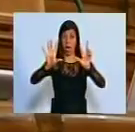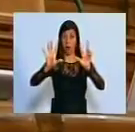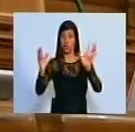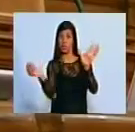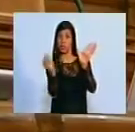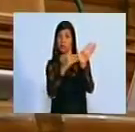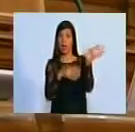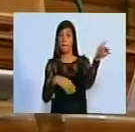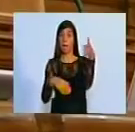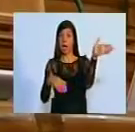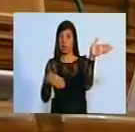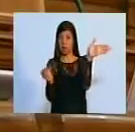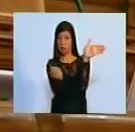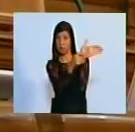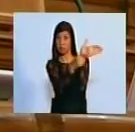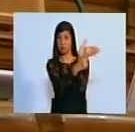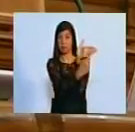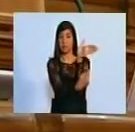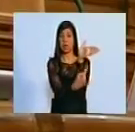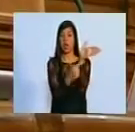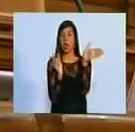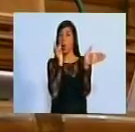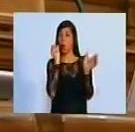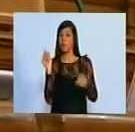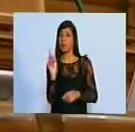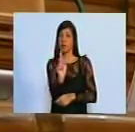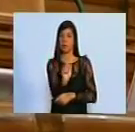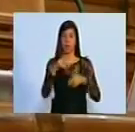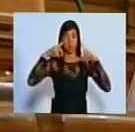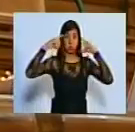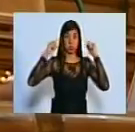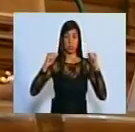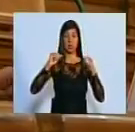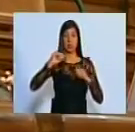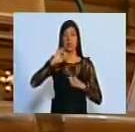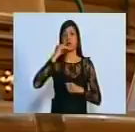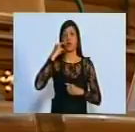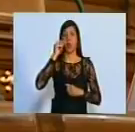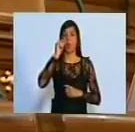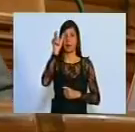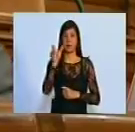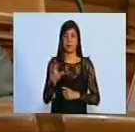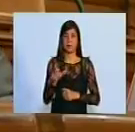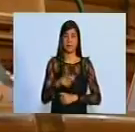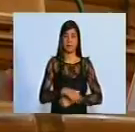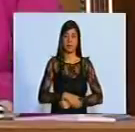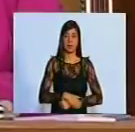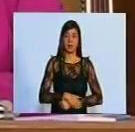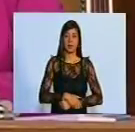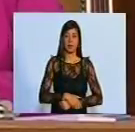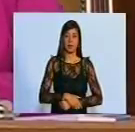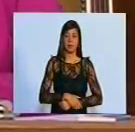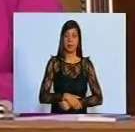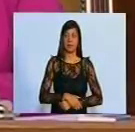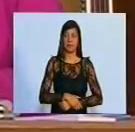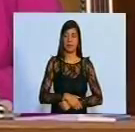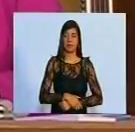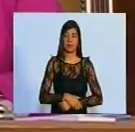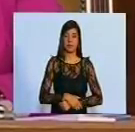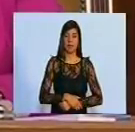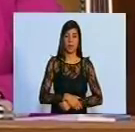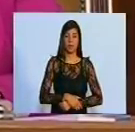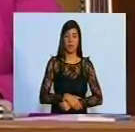estrella en la bandera nacional. Orador de orden, el licenciado Jonathan Montilla. Es todo, Presidente. El día de